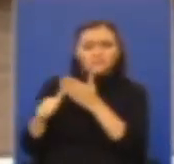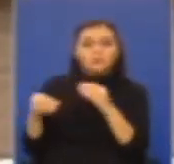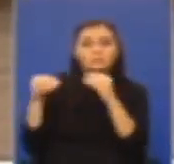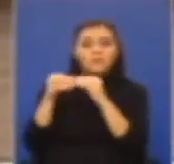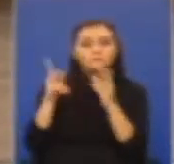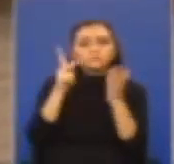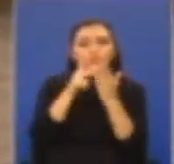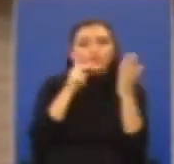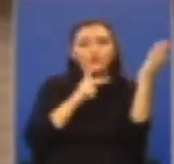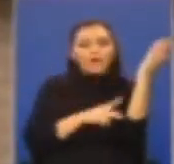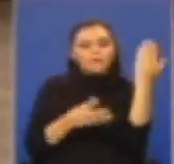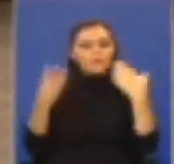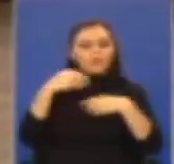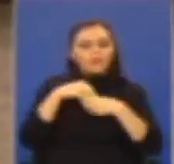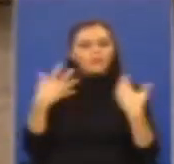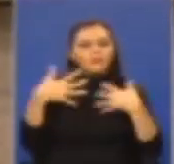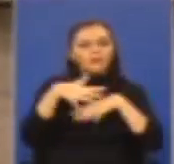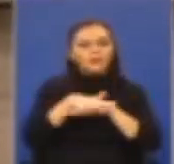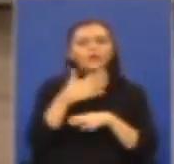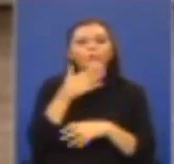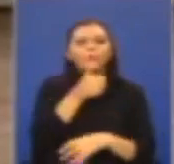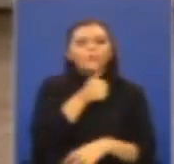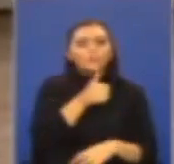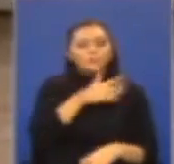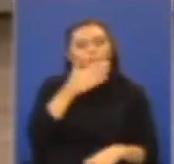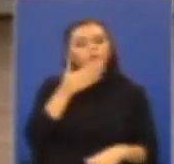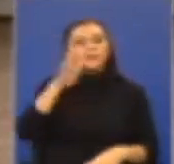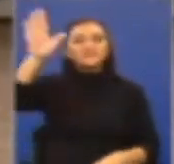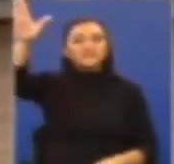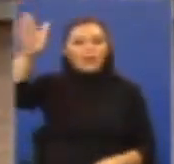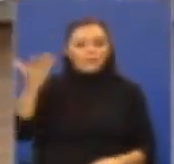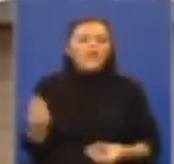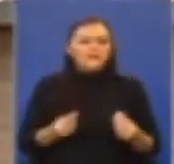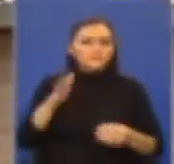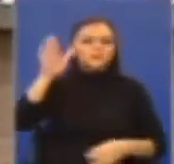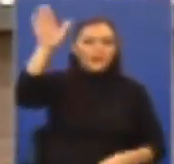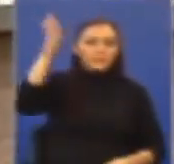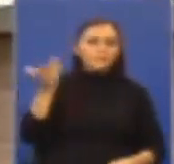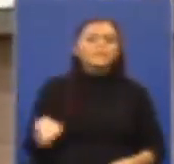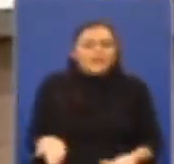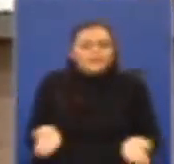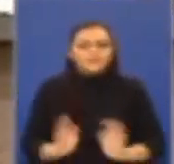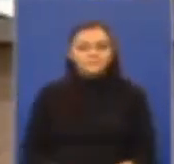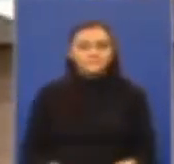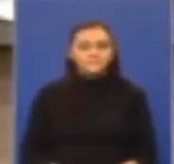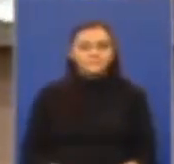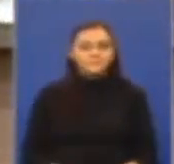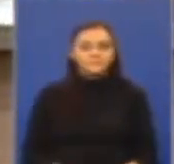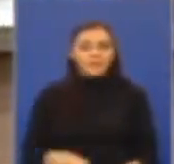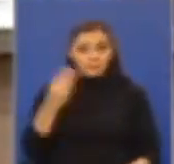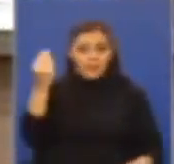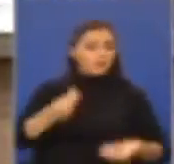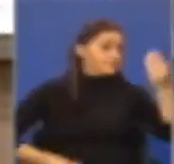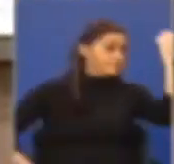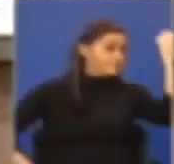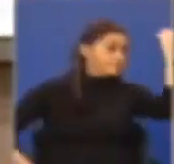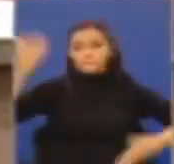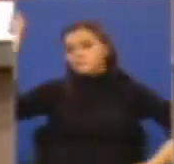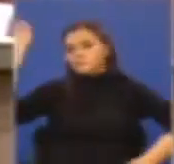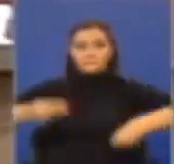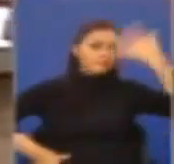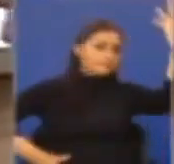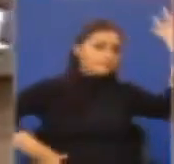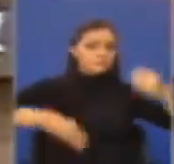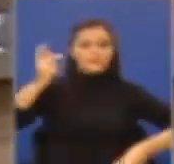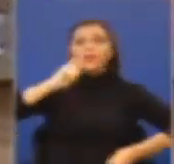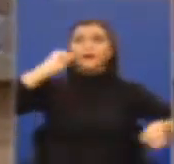integral de capacitación del sector privado. El SECAP, ¿qué ha hecho? El buen corazón, ¿no? Primero, la plata se ha gastado en